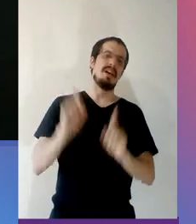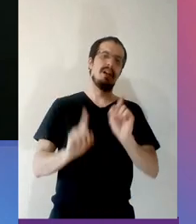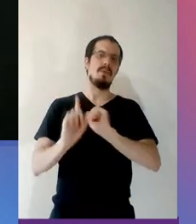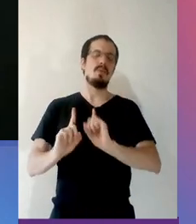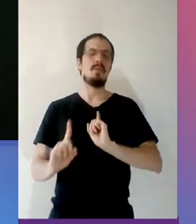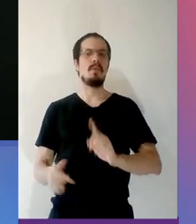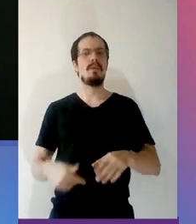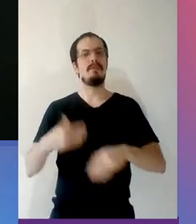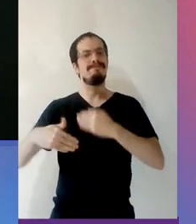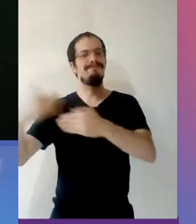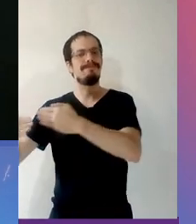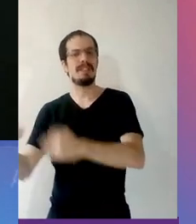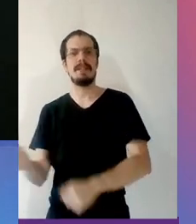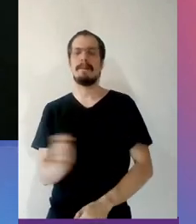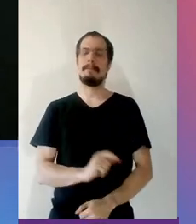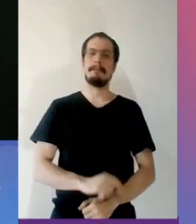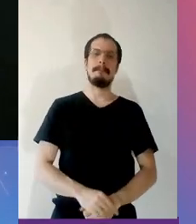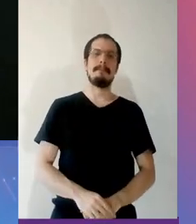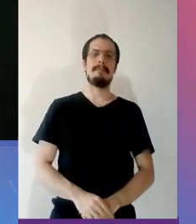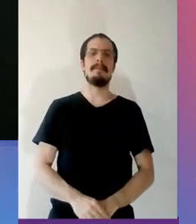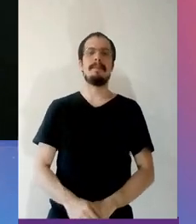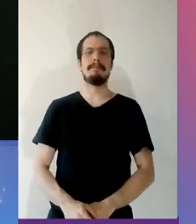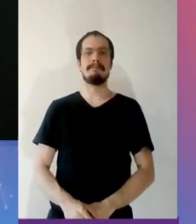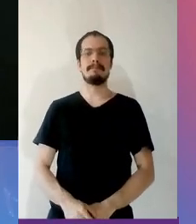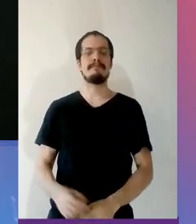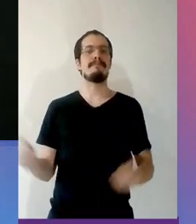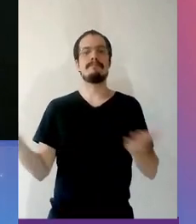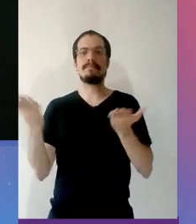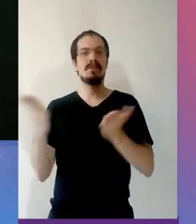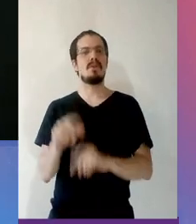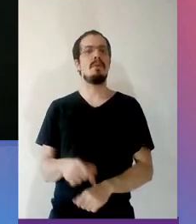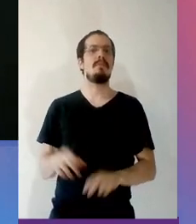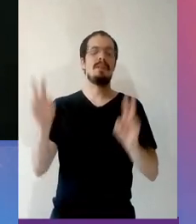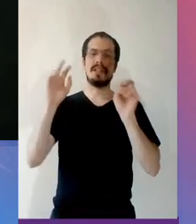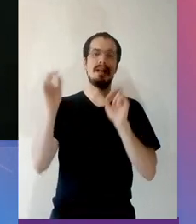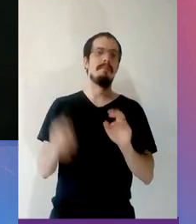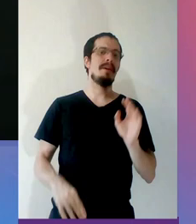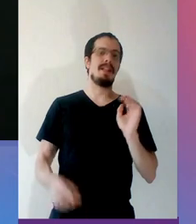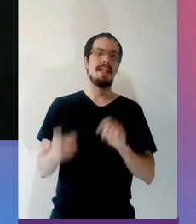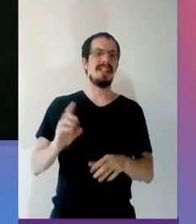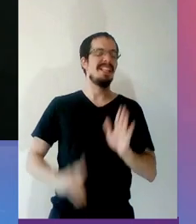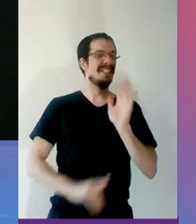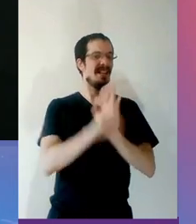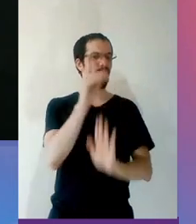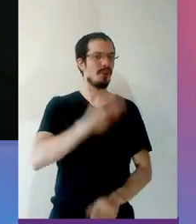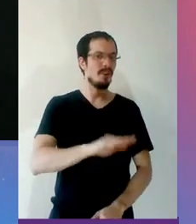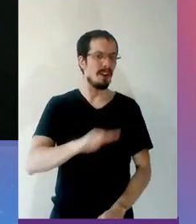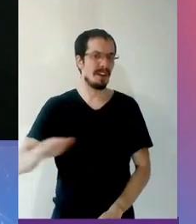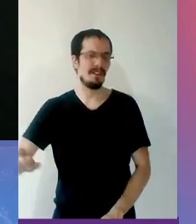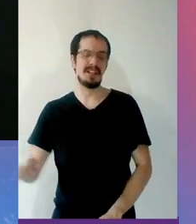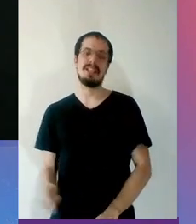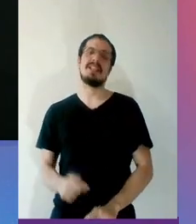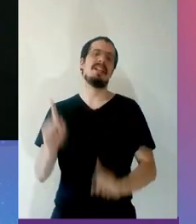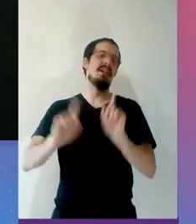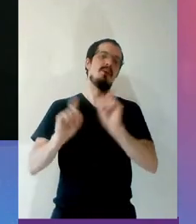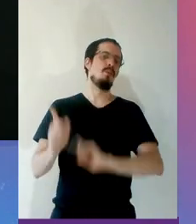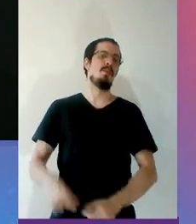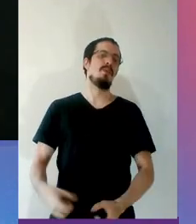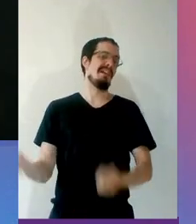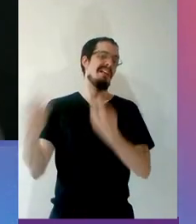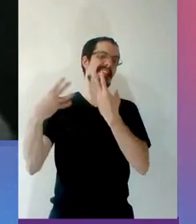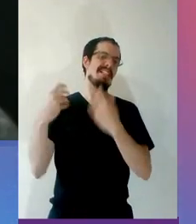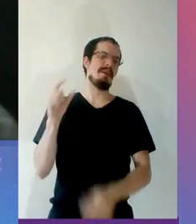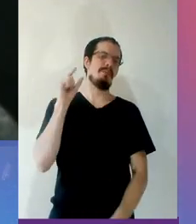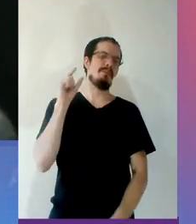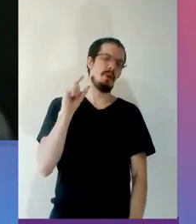el tema es como un ramito más, pero no es parte transversal de lo que debe ser el abordaje de una